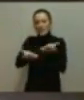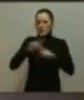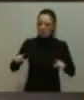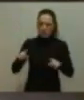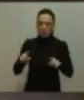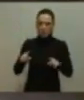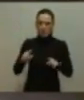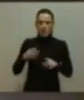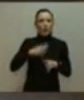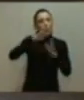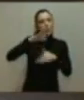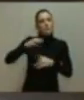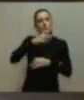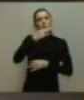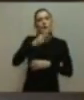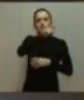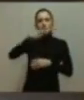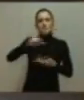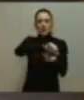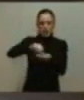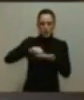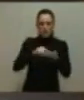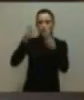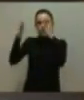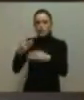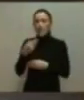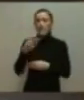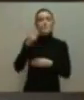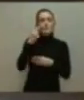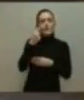derecha, mírenos de frente, porque esa será la única garantía para que nadie se quede atrás. Muchas gracias, presidente.